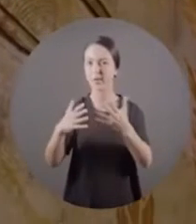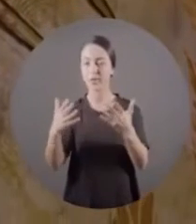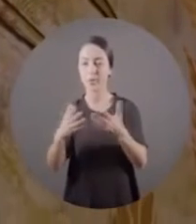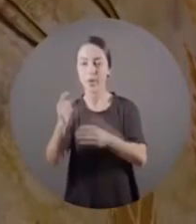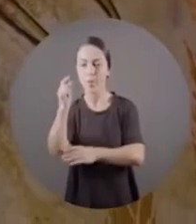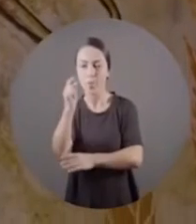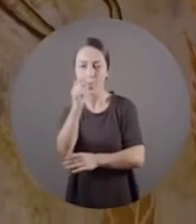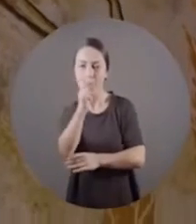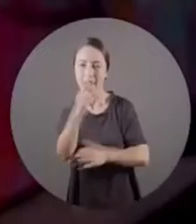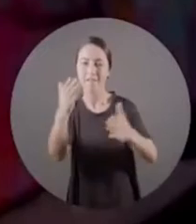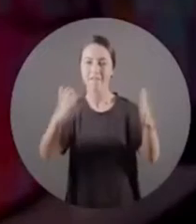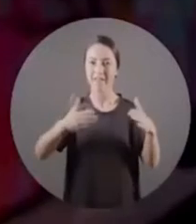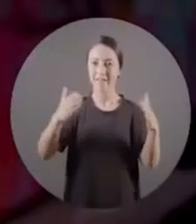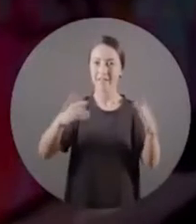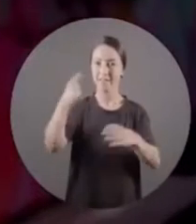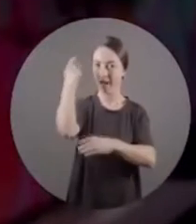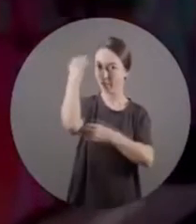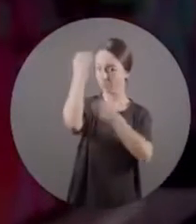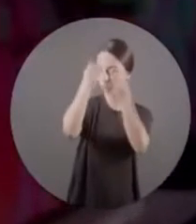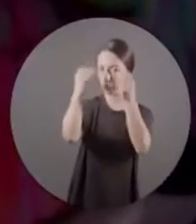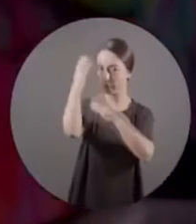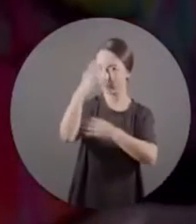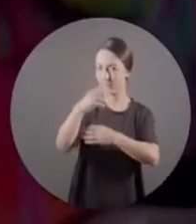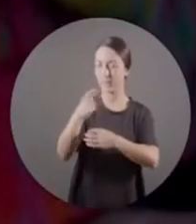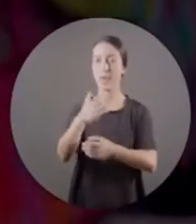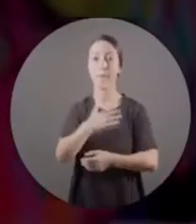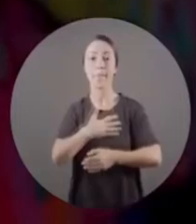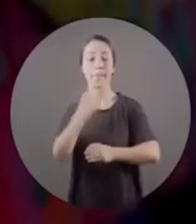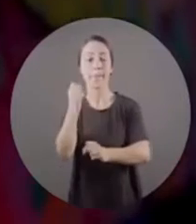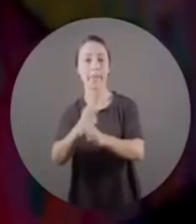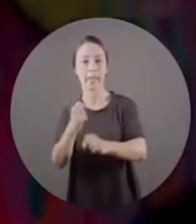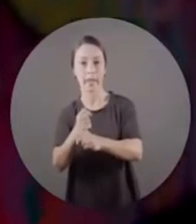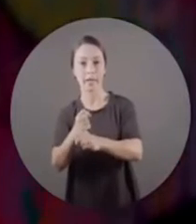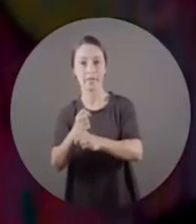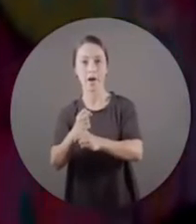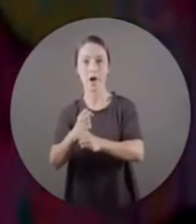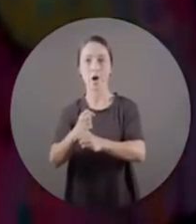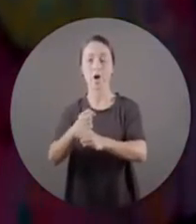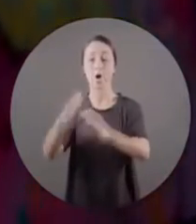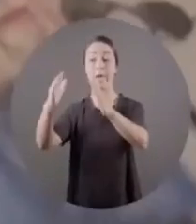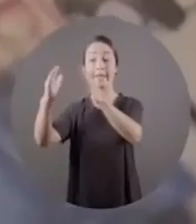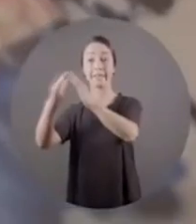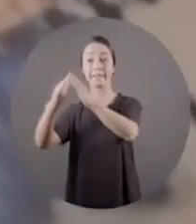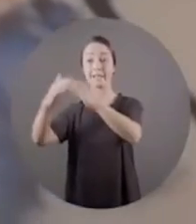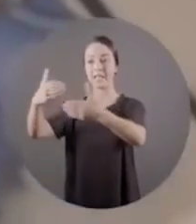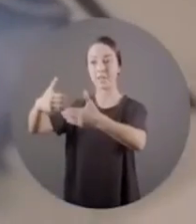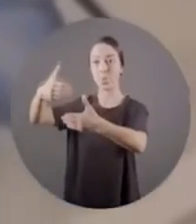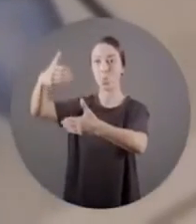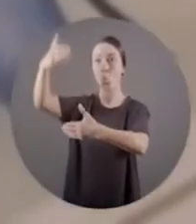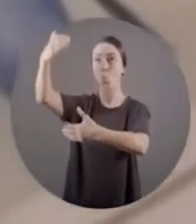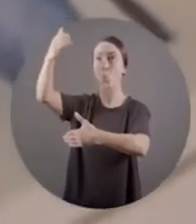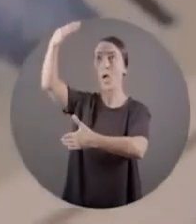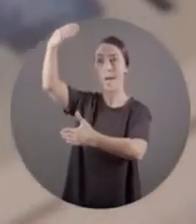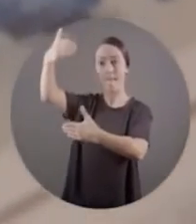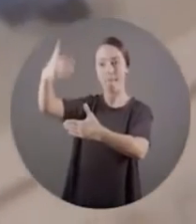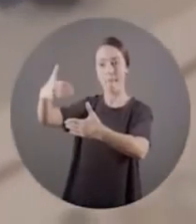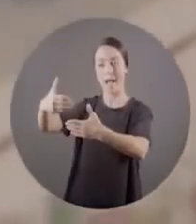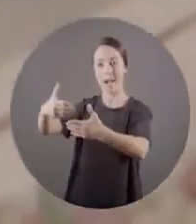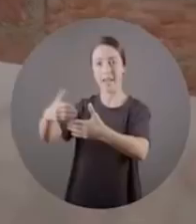felicidad y estética. Mi producto, obra, llega a las paredes de muchos hogares o áreas de trabajo.